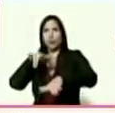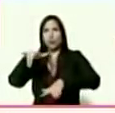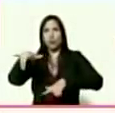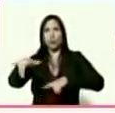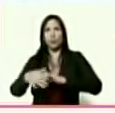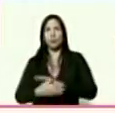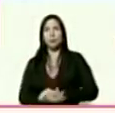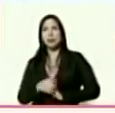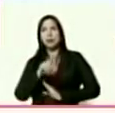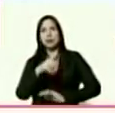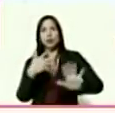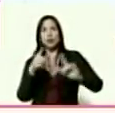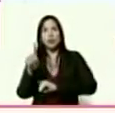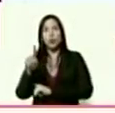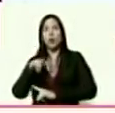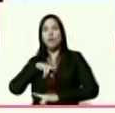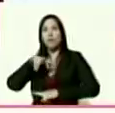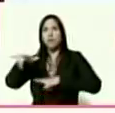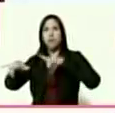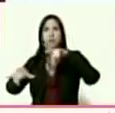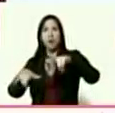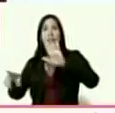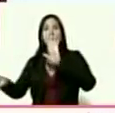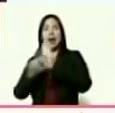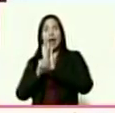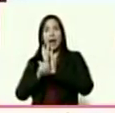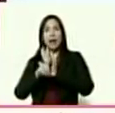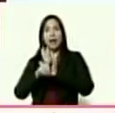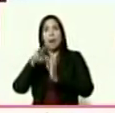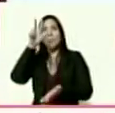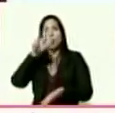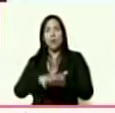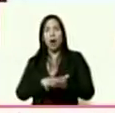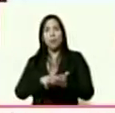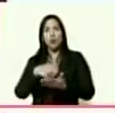181 aviones. Esa ley la aprobamos nosotros en el